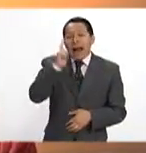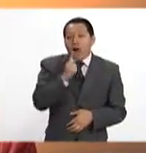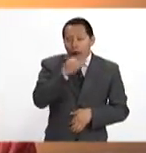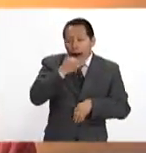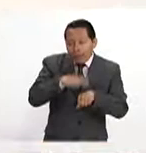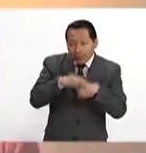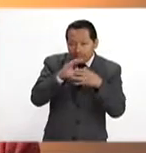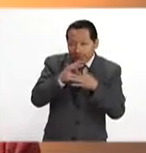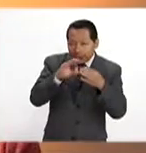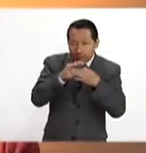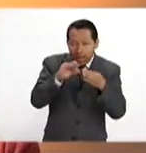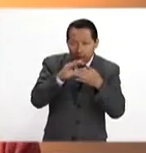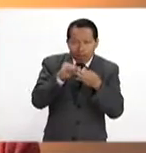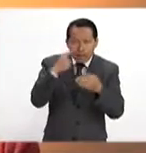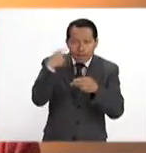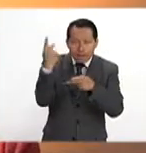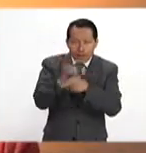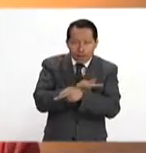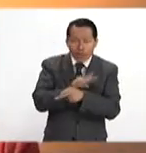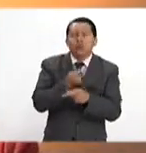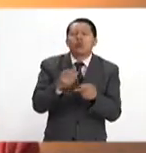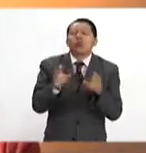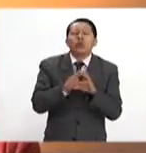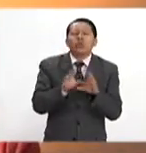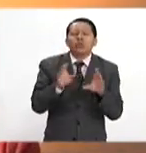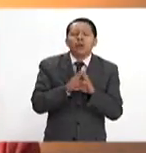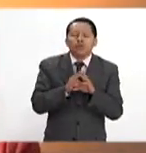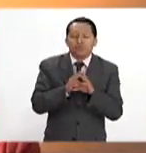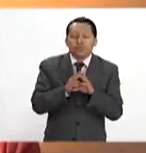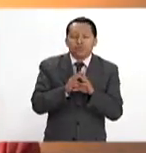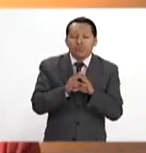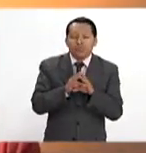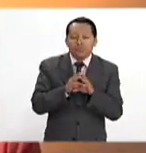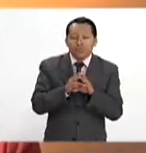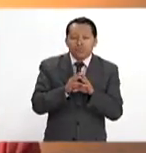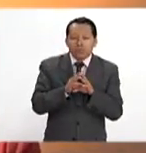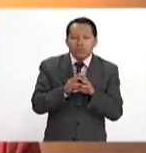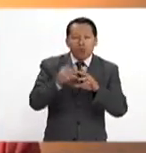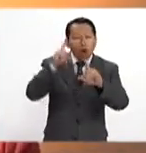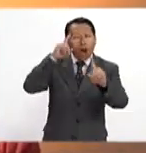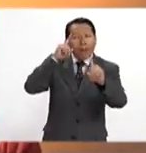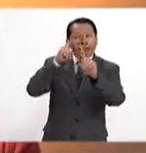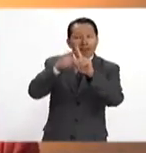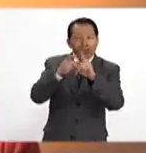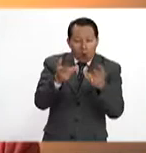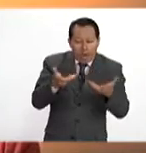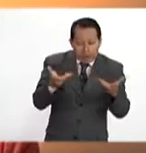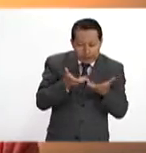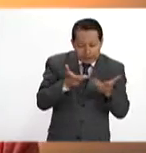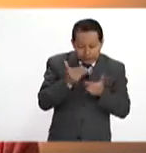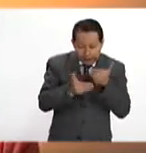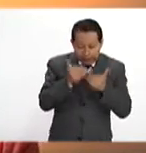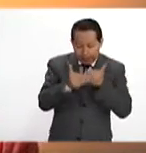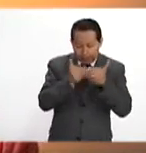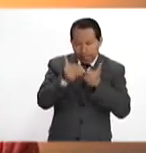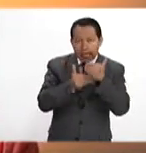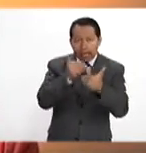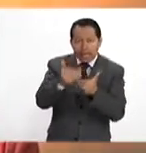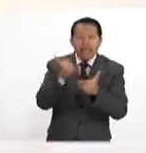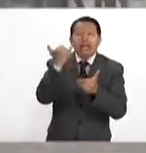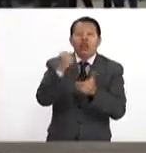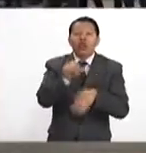la situación. ¿Qué fue lo que se hizo para el objetivo y qué fue lo que se dejó de